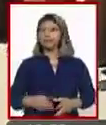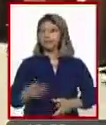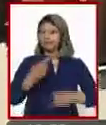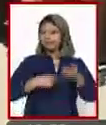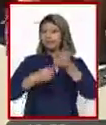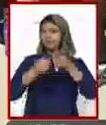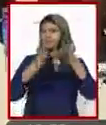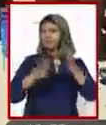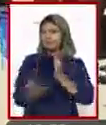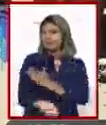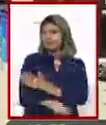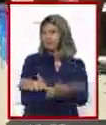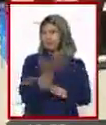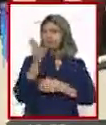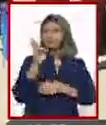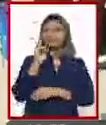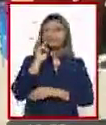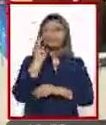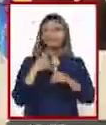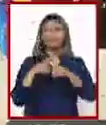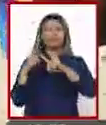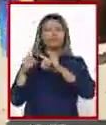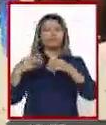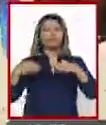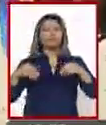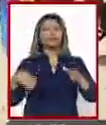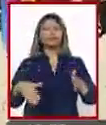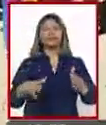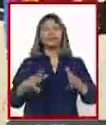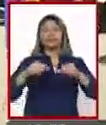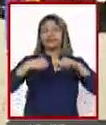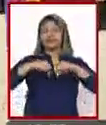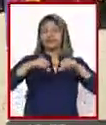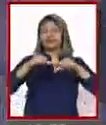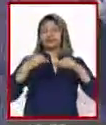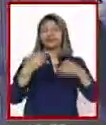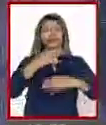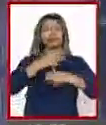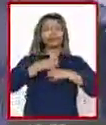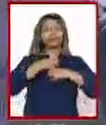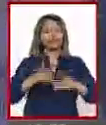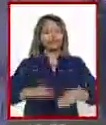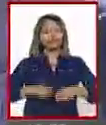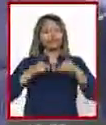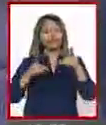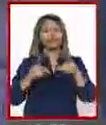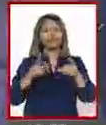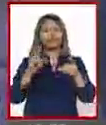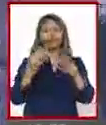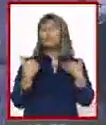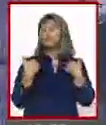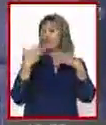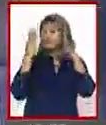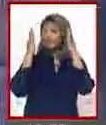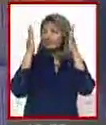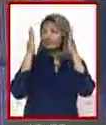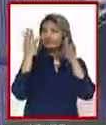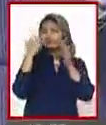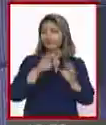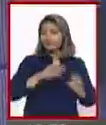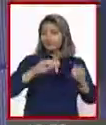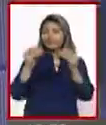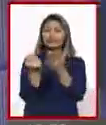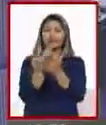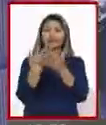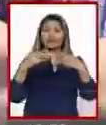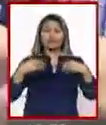Comerciantes denominados mañaneros de verdura y abarrotes que venden en el camellón del mercado Abasto hoy protestaron denunciando que no están siendo tomados en cuenta para reubicarlos en